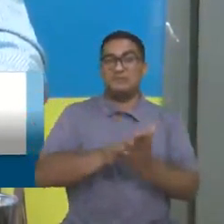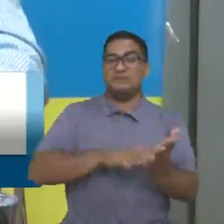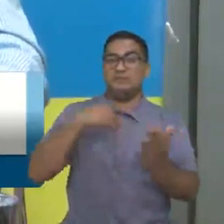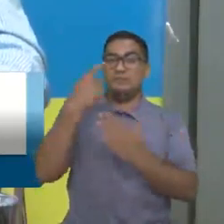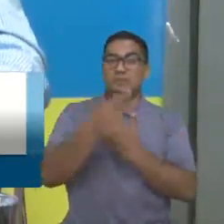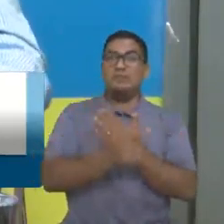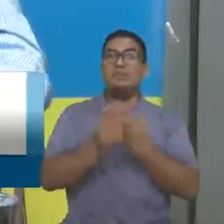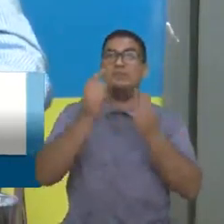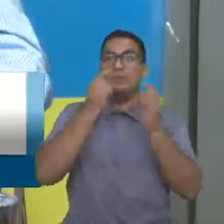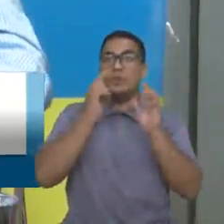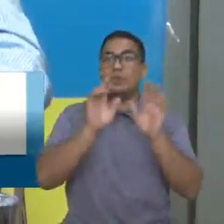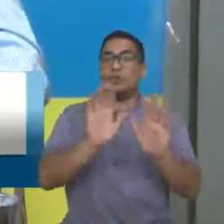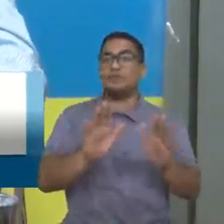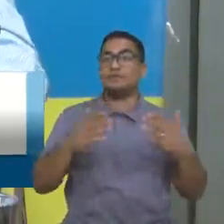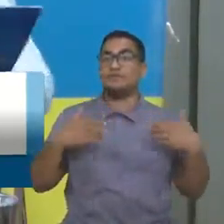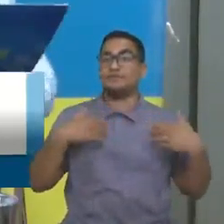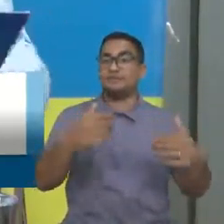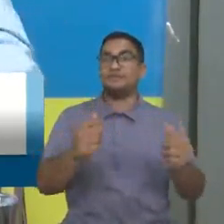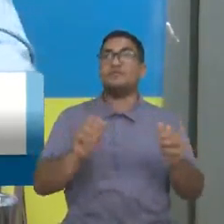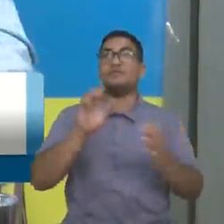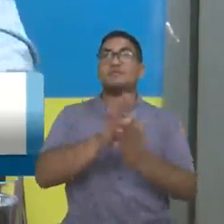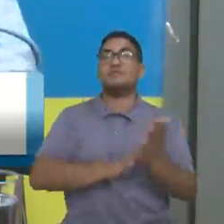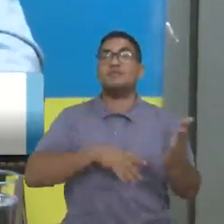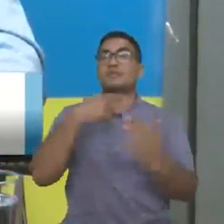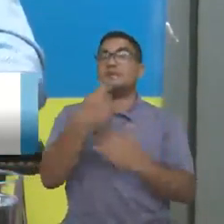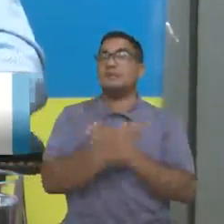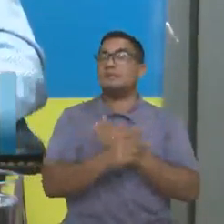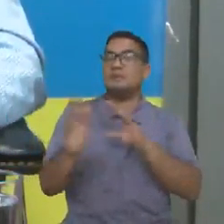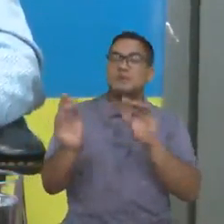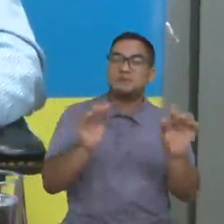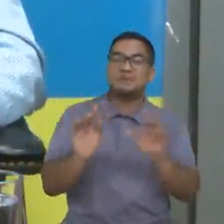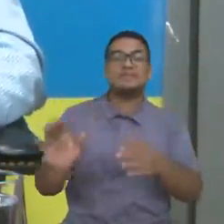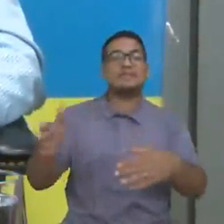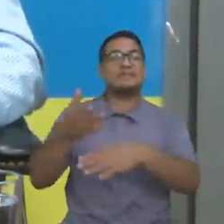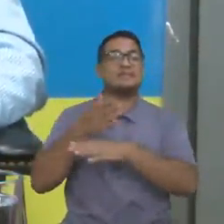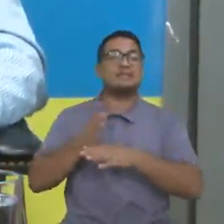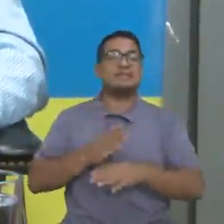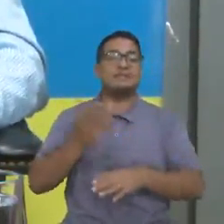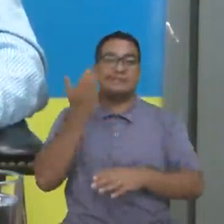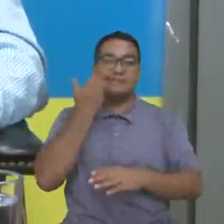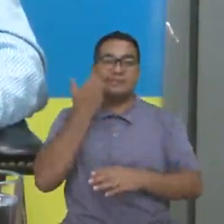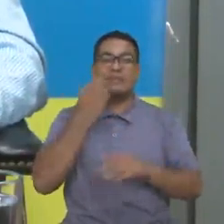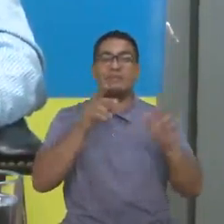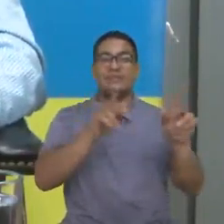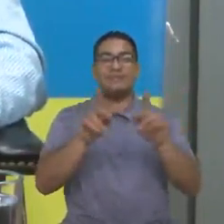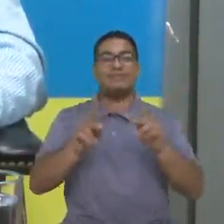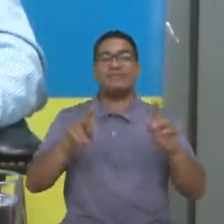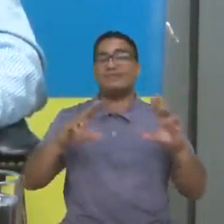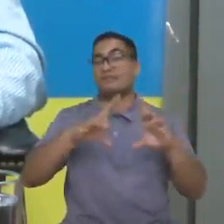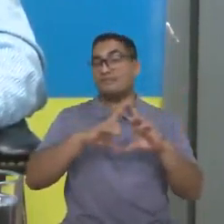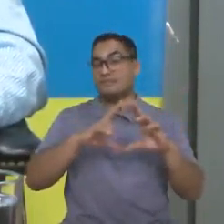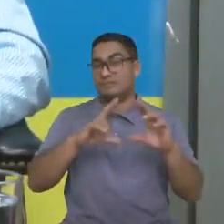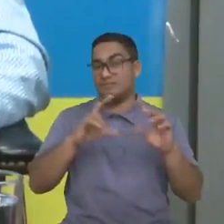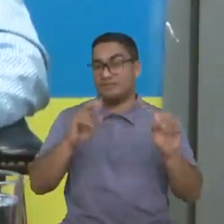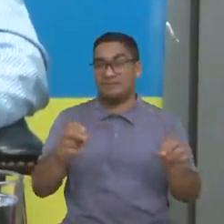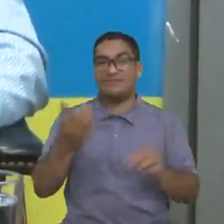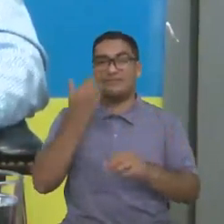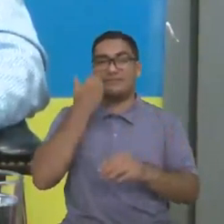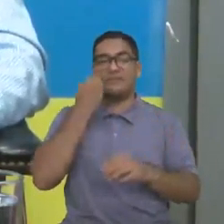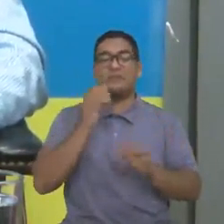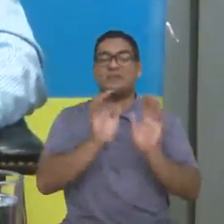Buenas tardes, amigos televidentes. Muchas gracias por su fiel sintonía al canal 98, el canal parlamentario, el canal de la Asamblea Nacional. Les saluda